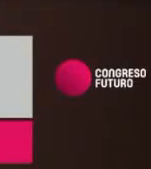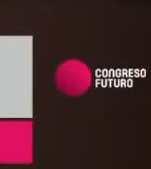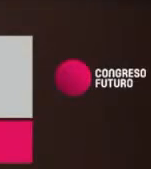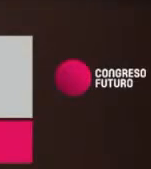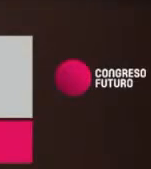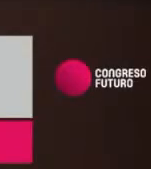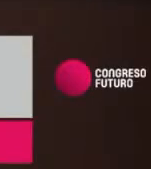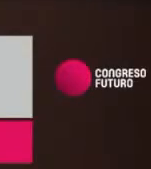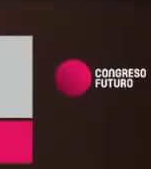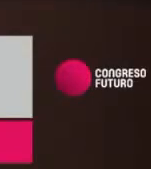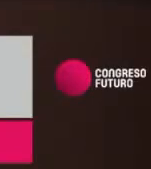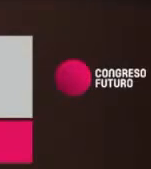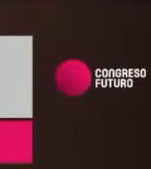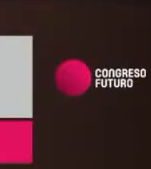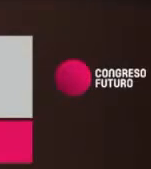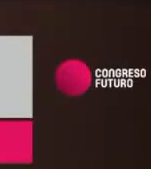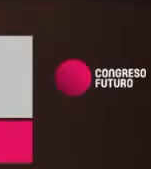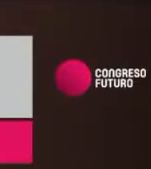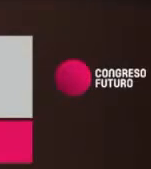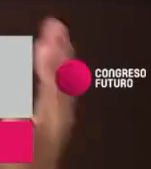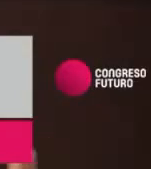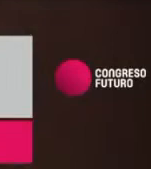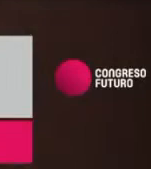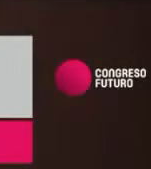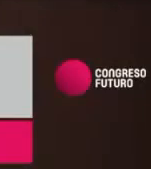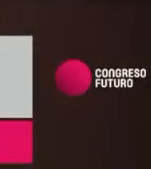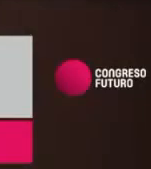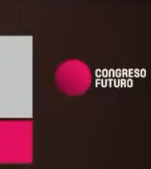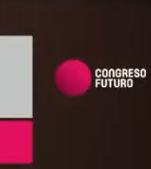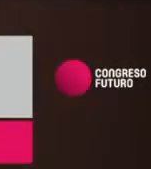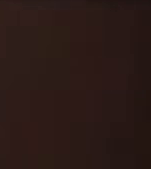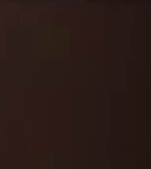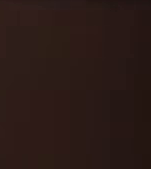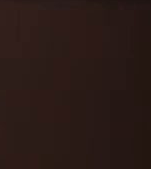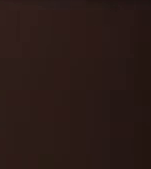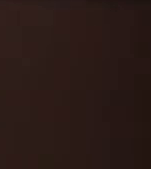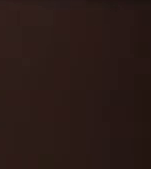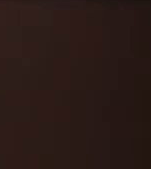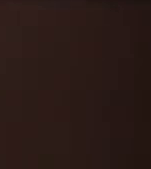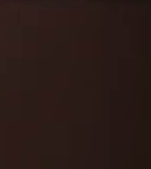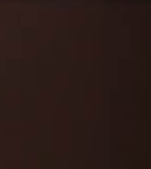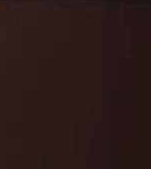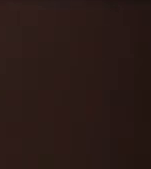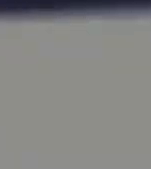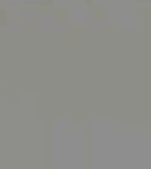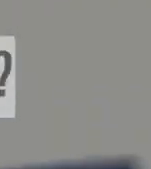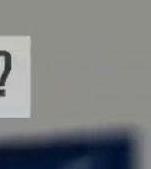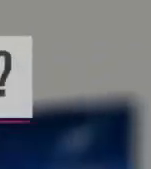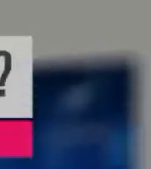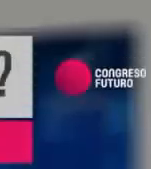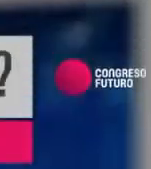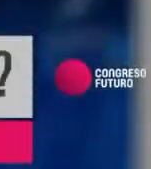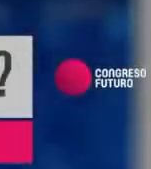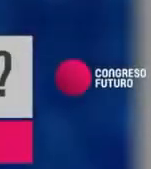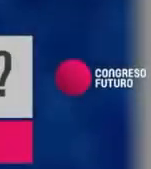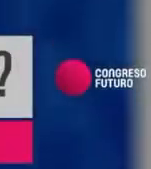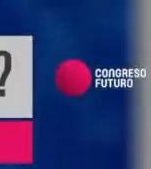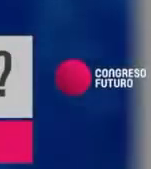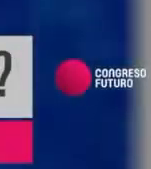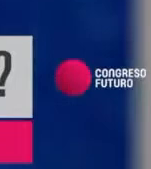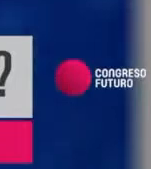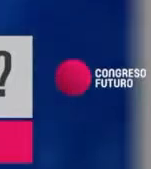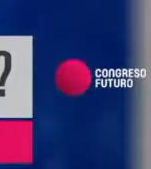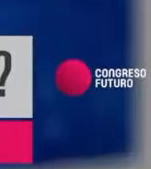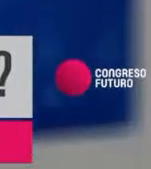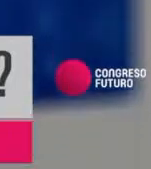posibles soluciones, por decir así, o formas de convivir que a los chilenos le darían más sentido. Los resultados de 2021 ya